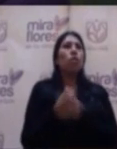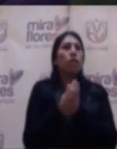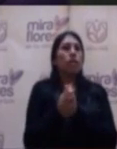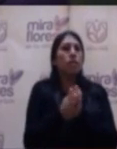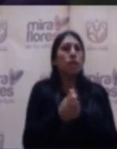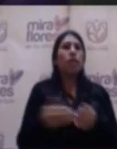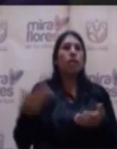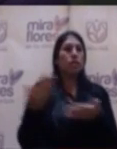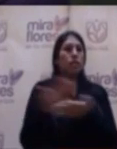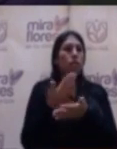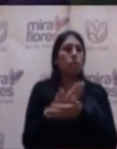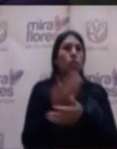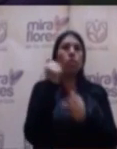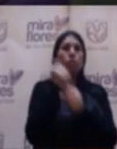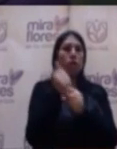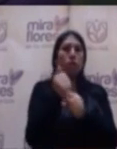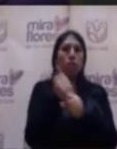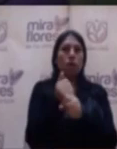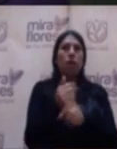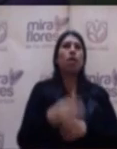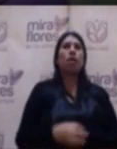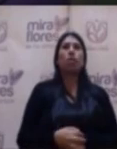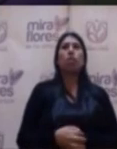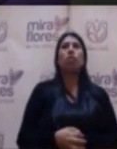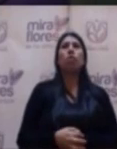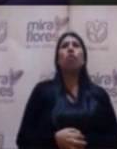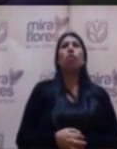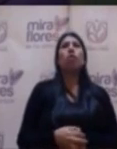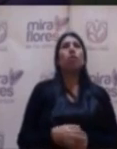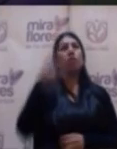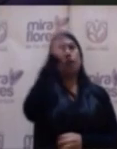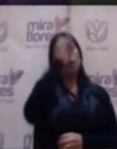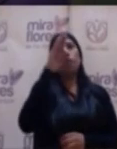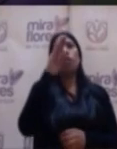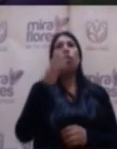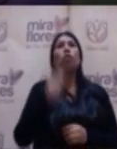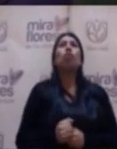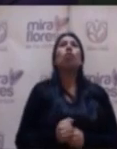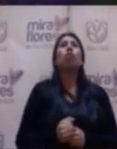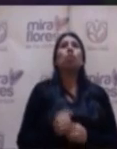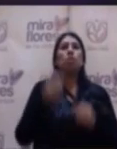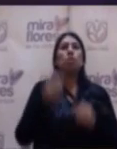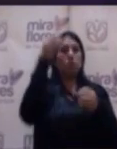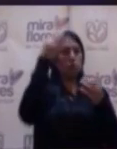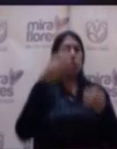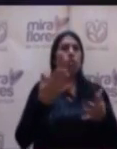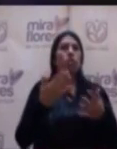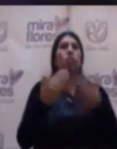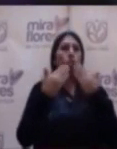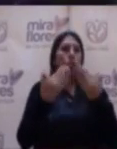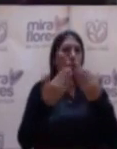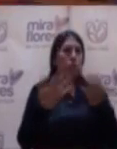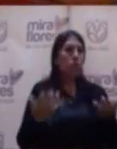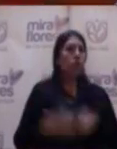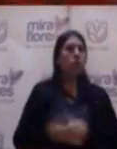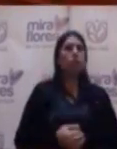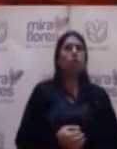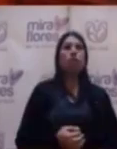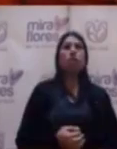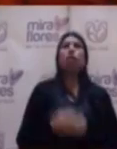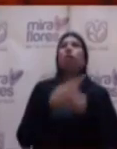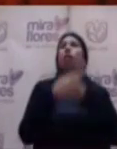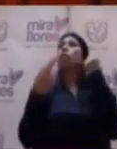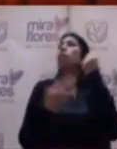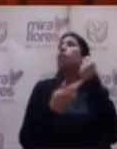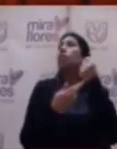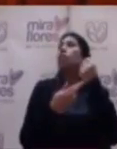nueva etapa en su vida y que Dios lo acompañe en sus decisiones. Muchísimas gracias. Y muchas gracias, regidor. ¿Alguna